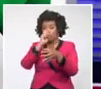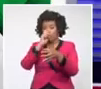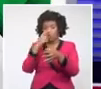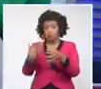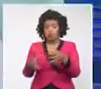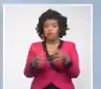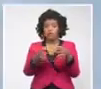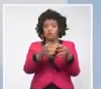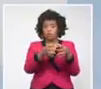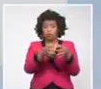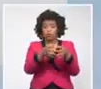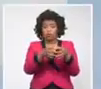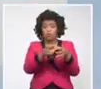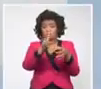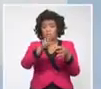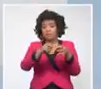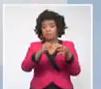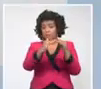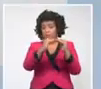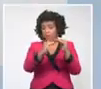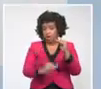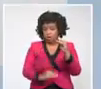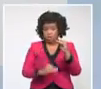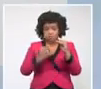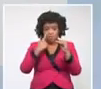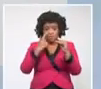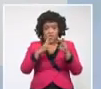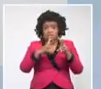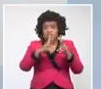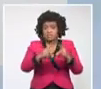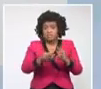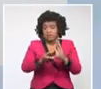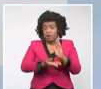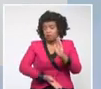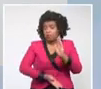menores de 20 años, nuevamente una cifra muy elevada,